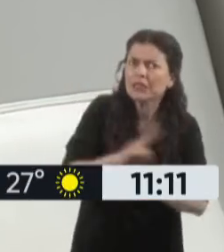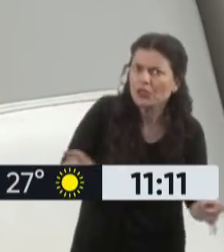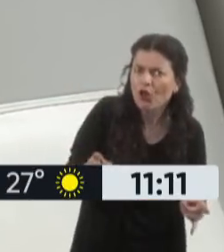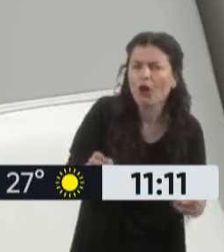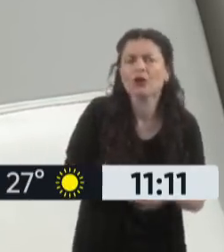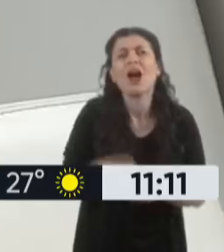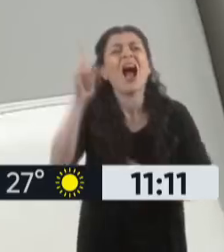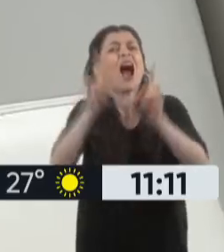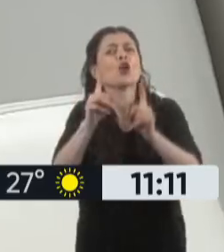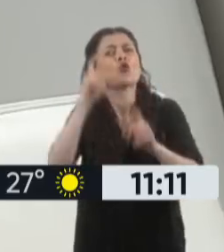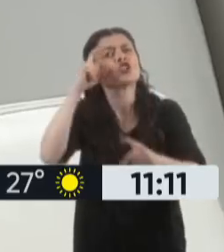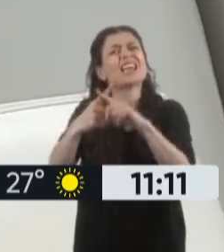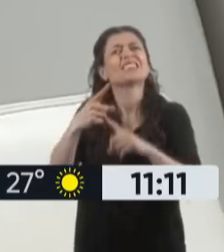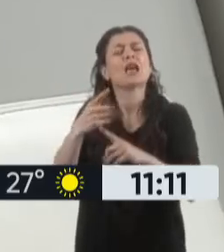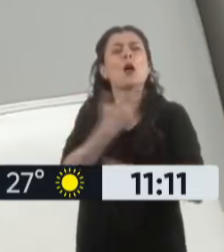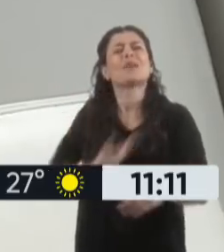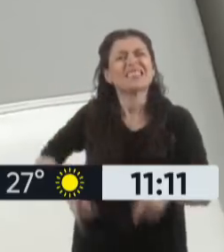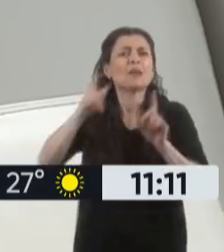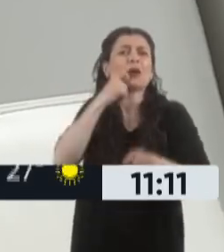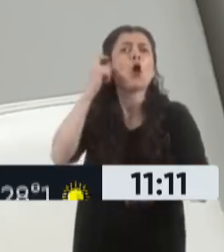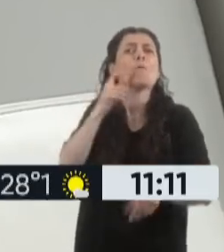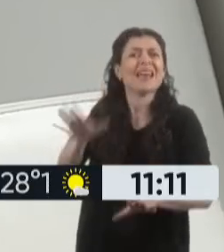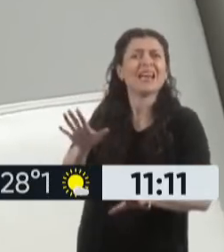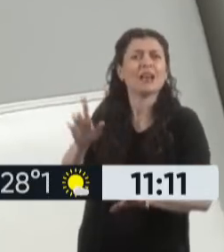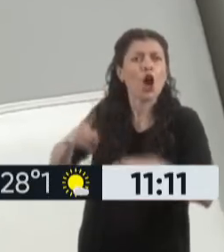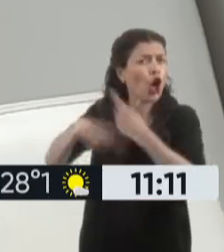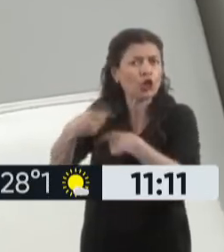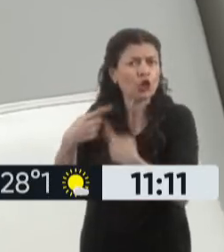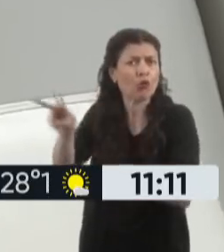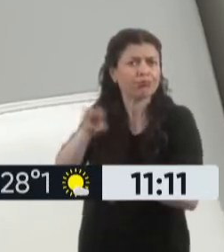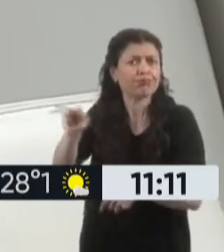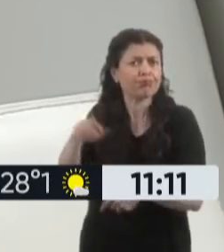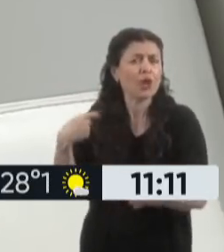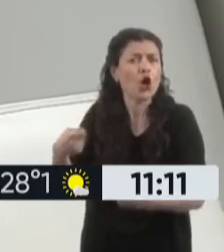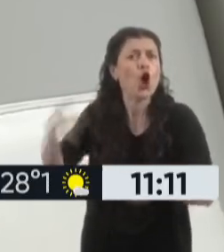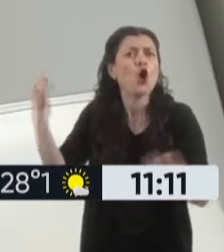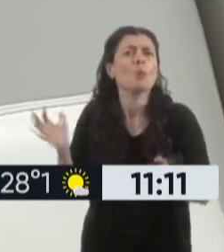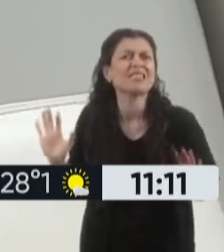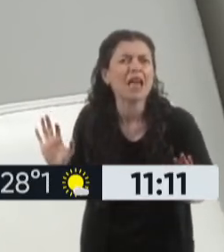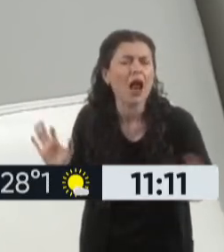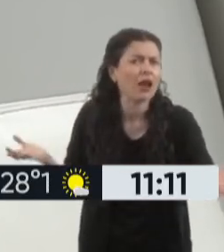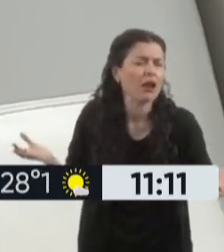su jubilación, como Carlos Menem, por ejemplo. Y en segundo lugar, consultarte